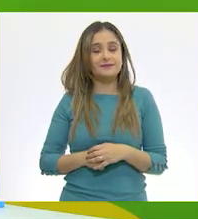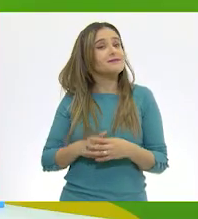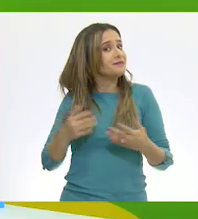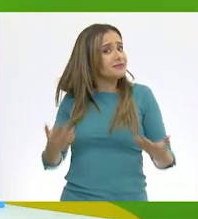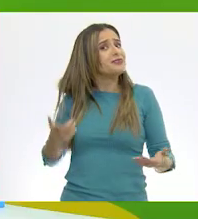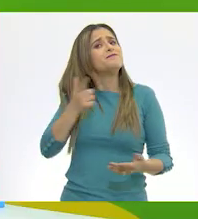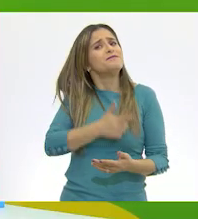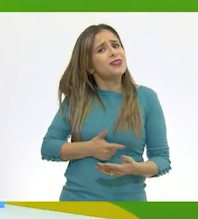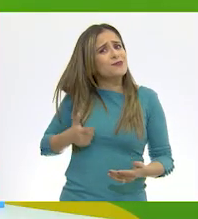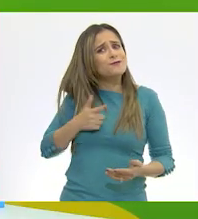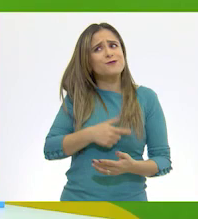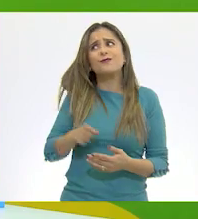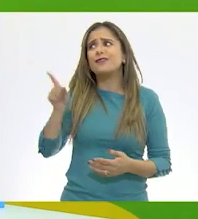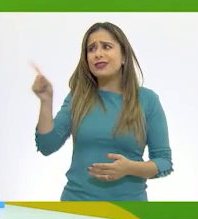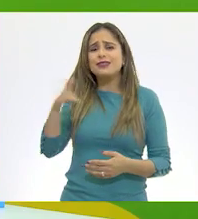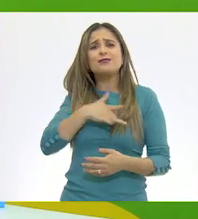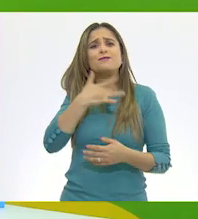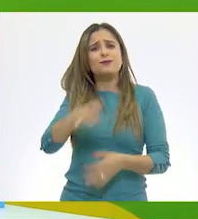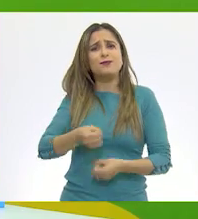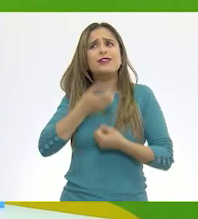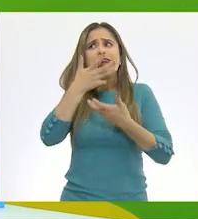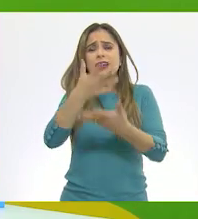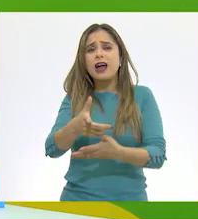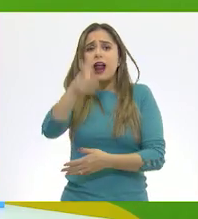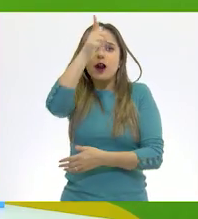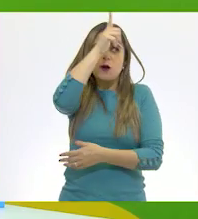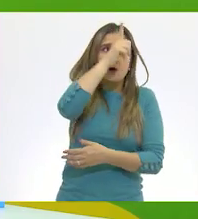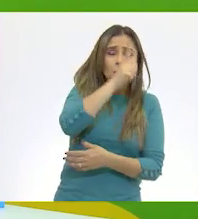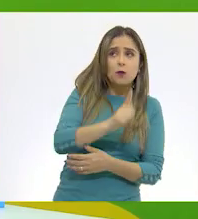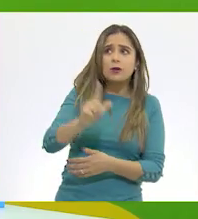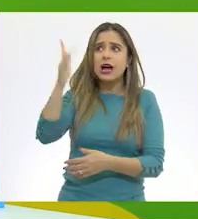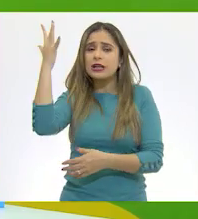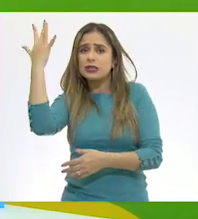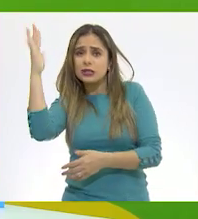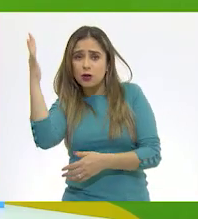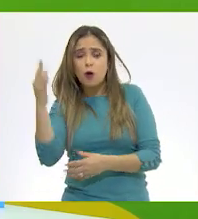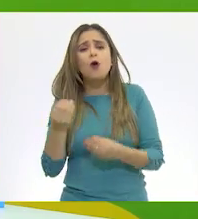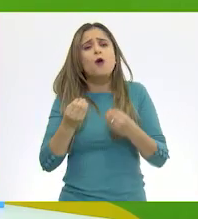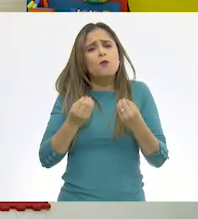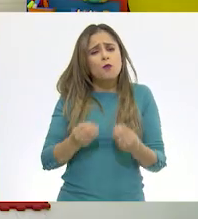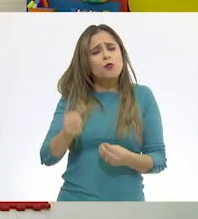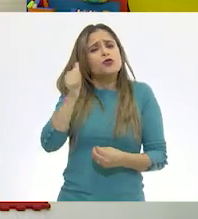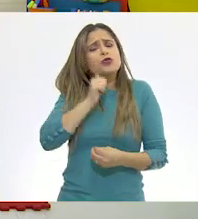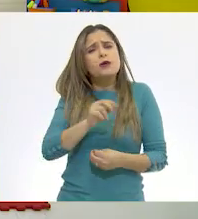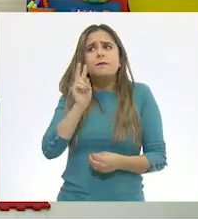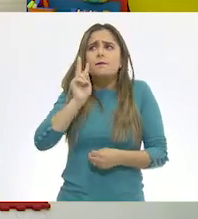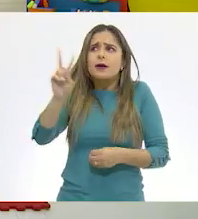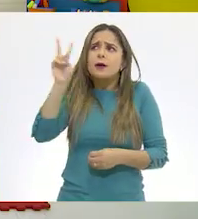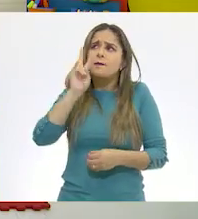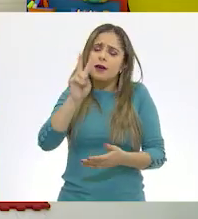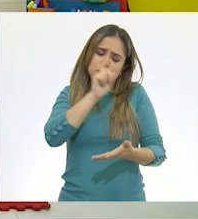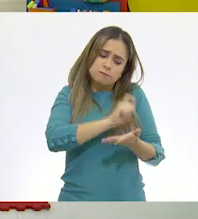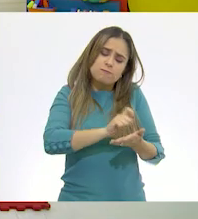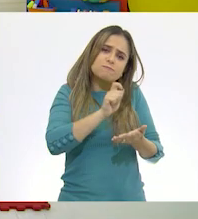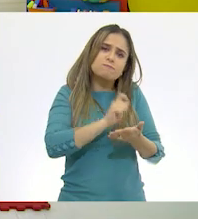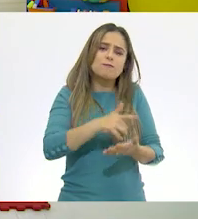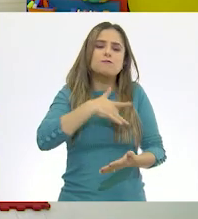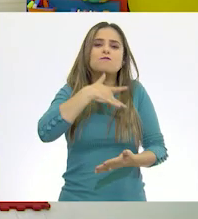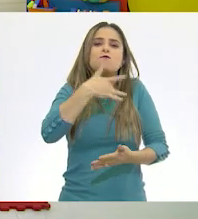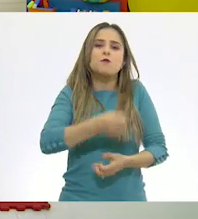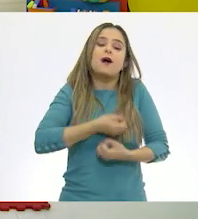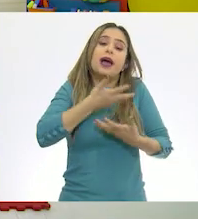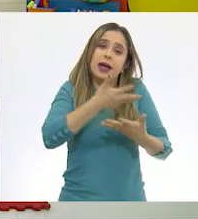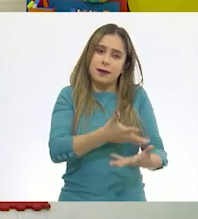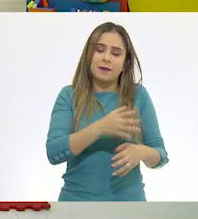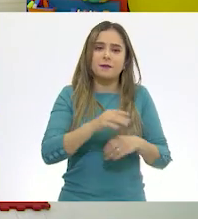Me gustó este poema. La luna y el sol son inspiración para poemas y canciones. Ahora yo quiero compartir un